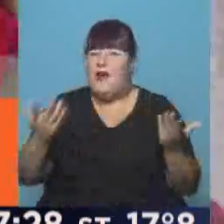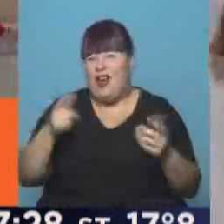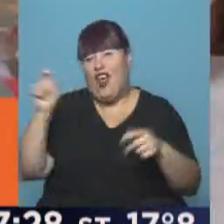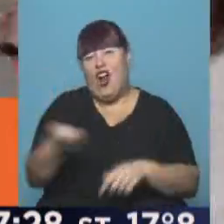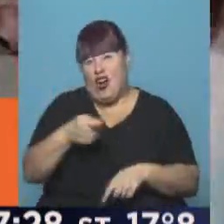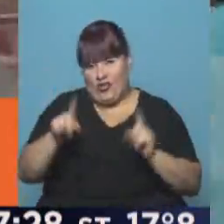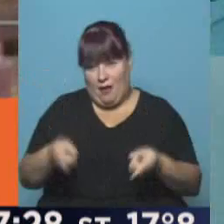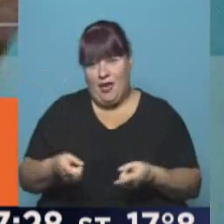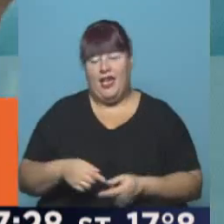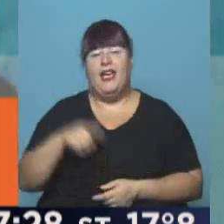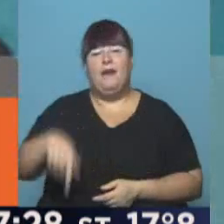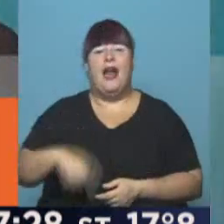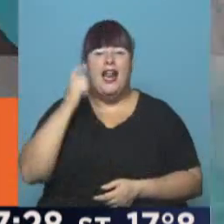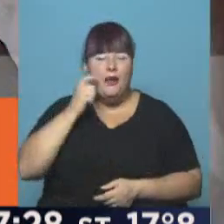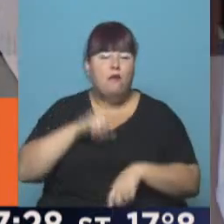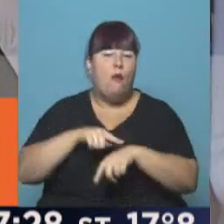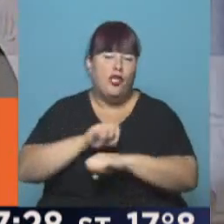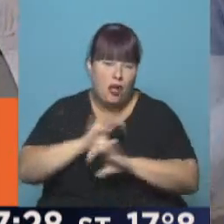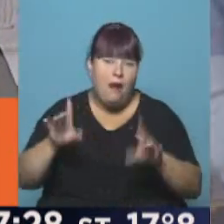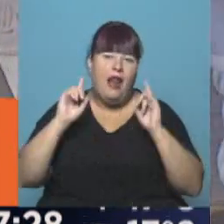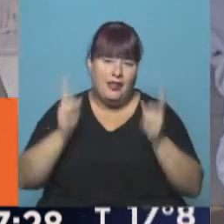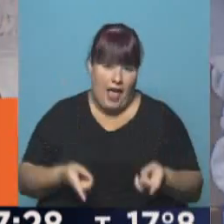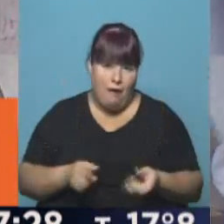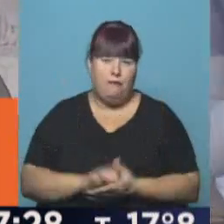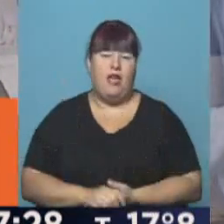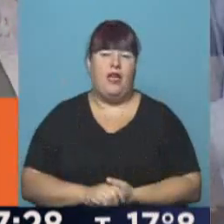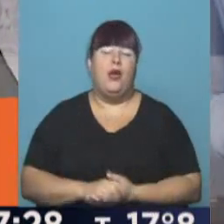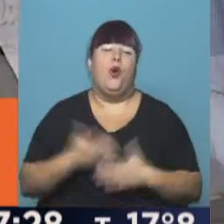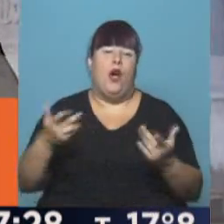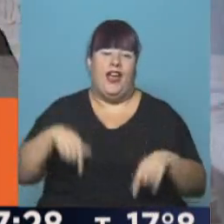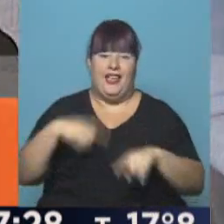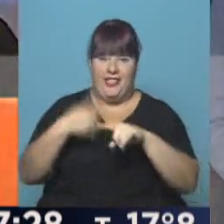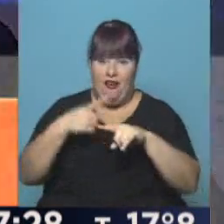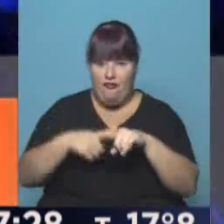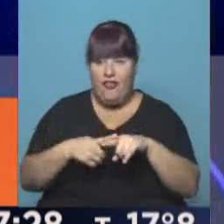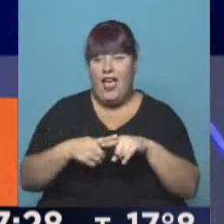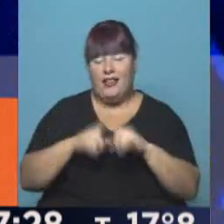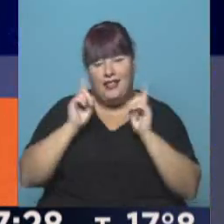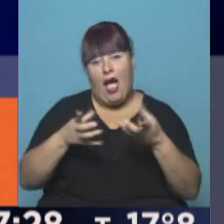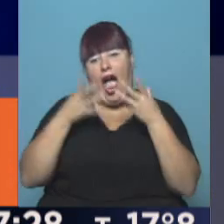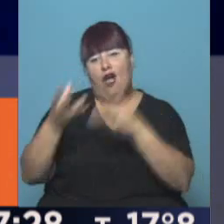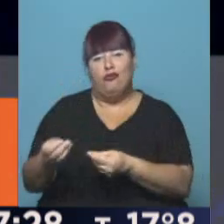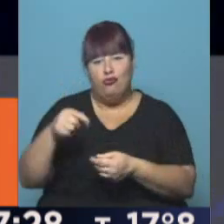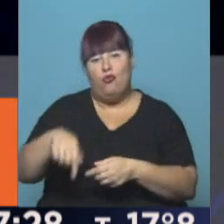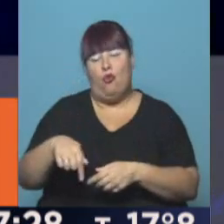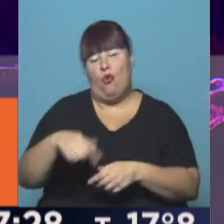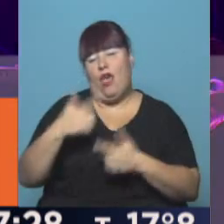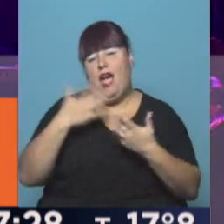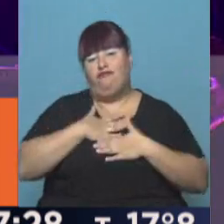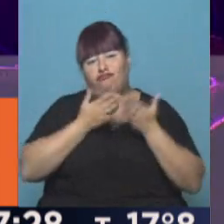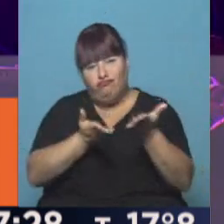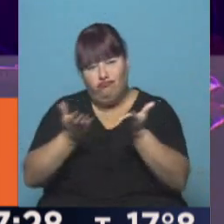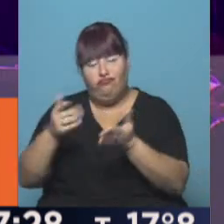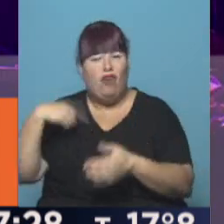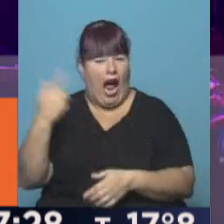rock. Para Comodoro, que está pasando un mal momento también, y bueno, este evento que suma también para la ayuda, ¿no?, y la solidaridad